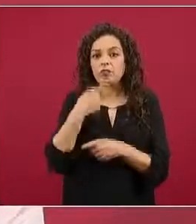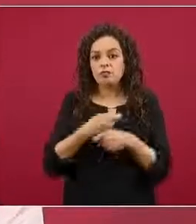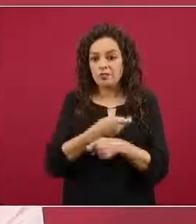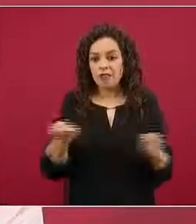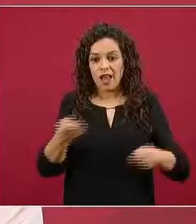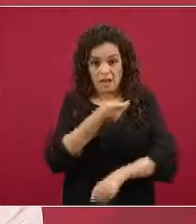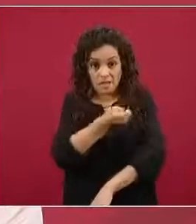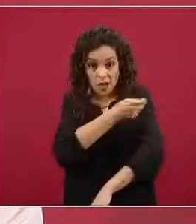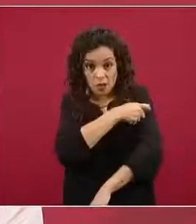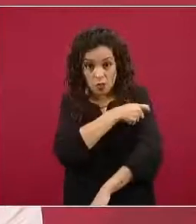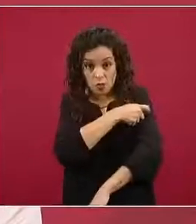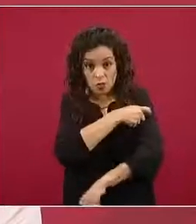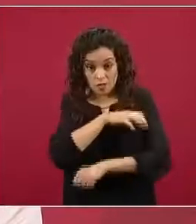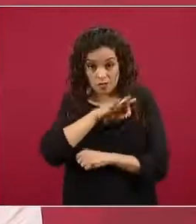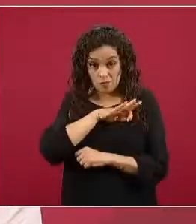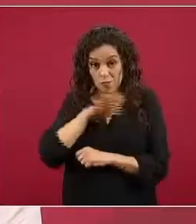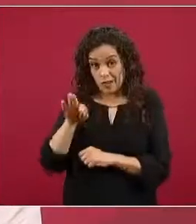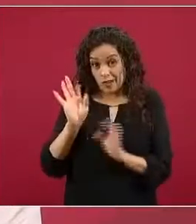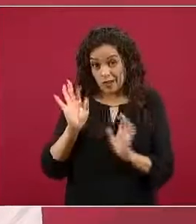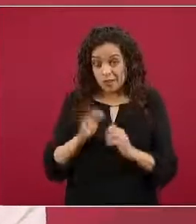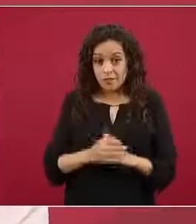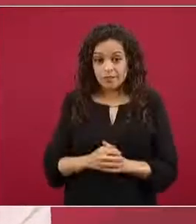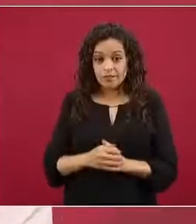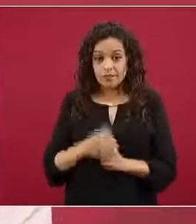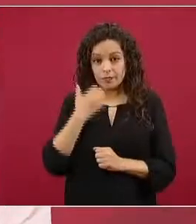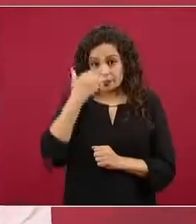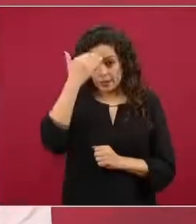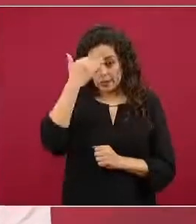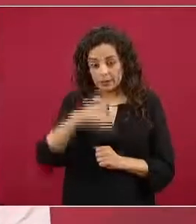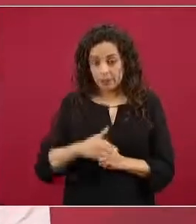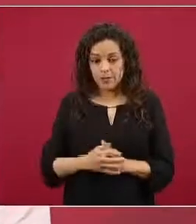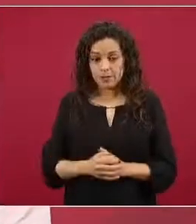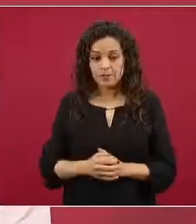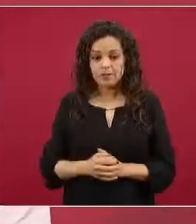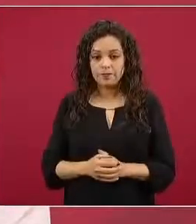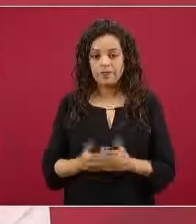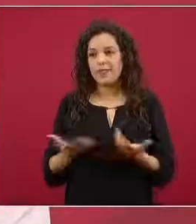Yo creo que la